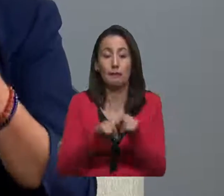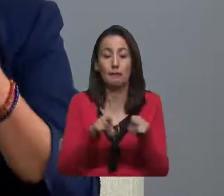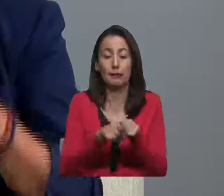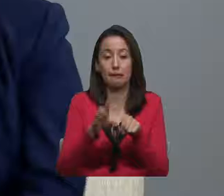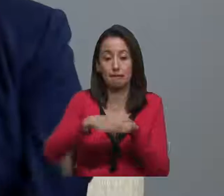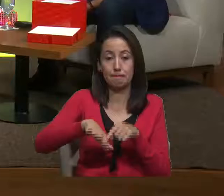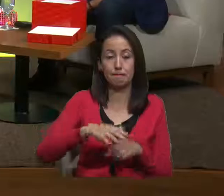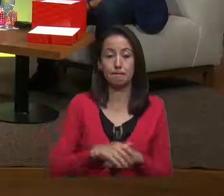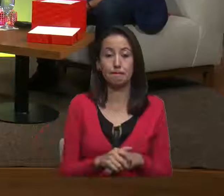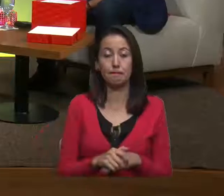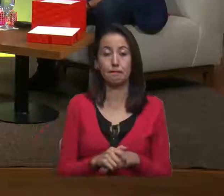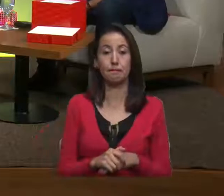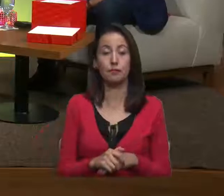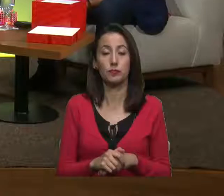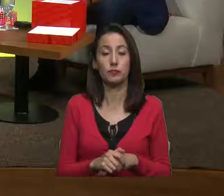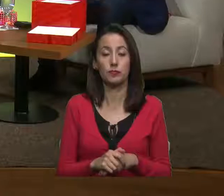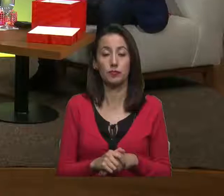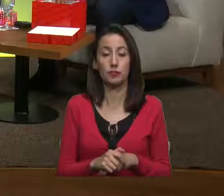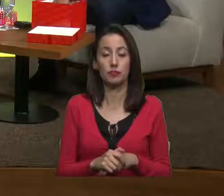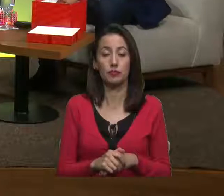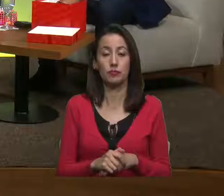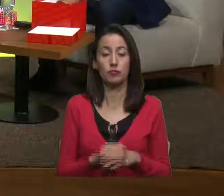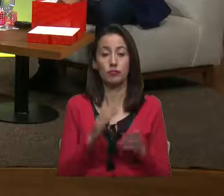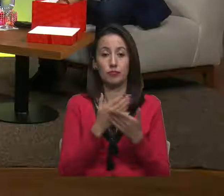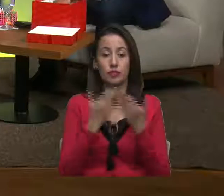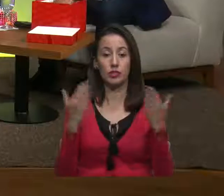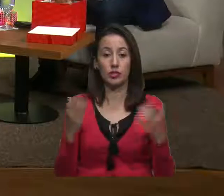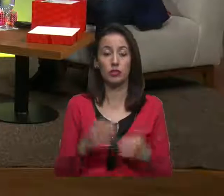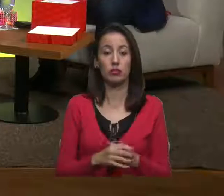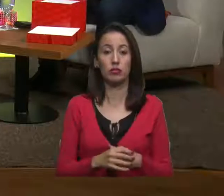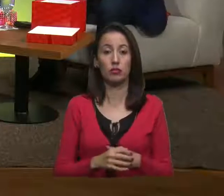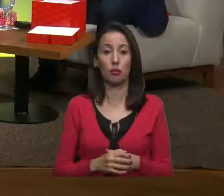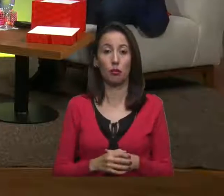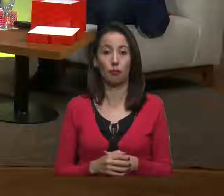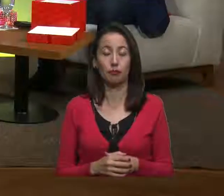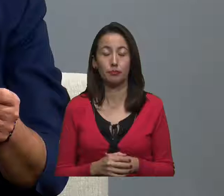bancaria ciudadano de acuerdo para volvamos con el siguiente objeto por favor